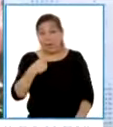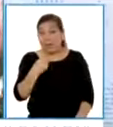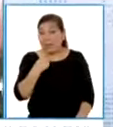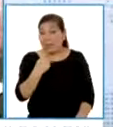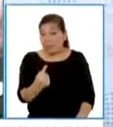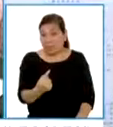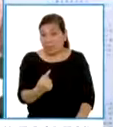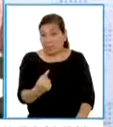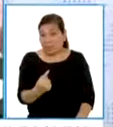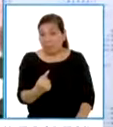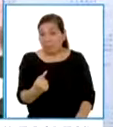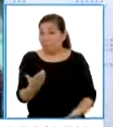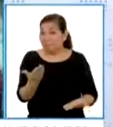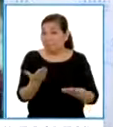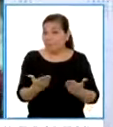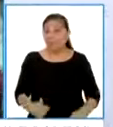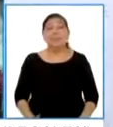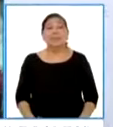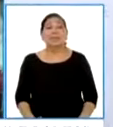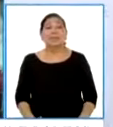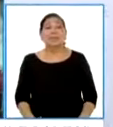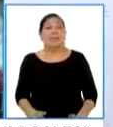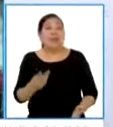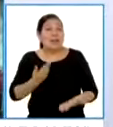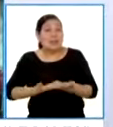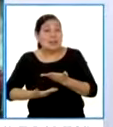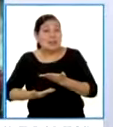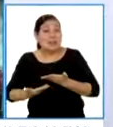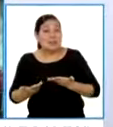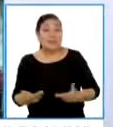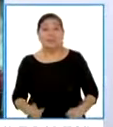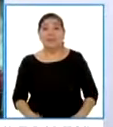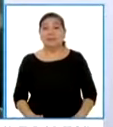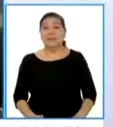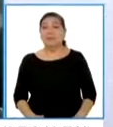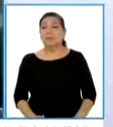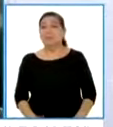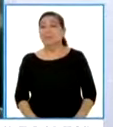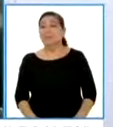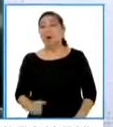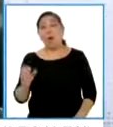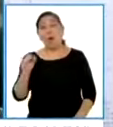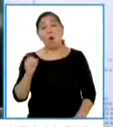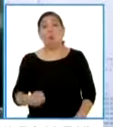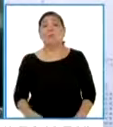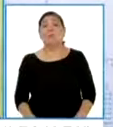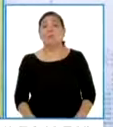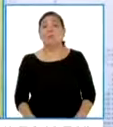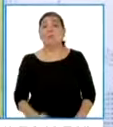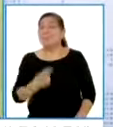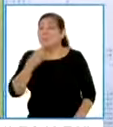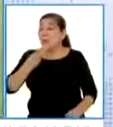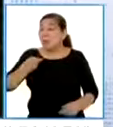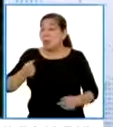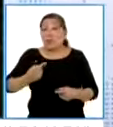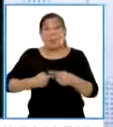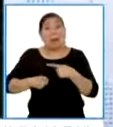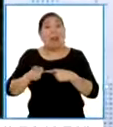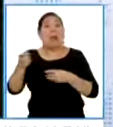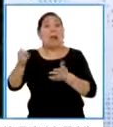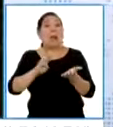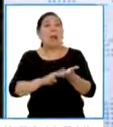que hay, por ejemplo, en tal caso, delito de negociación incompatible, ¿no? O cohecho, mañana van a